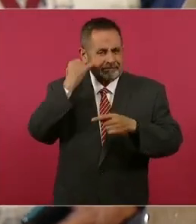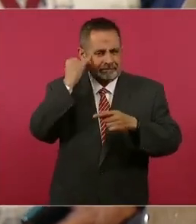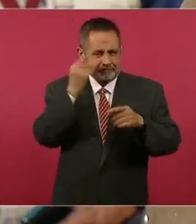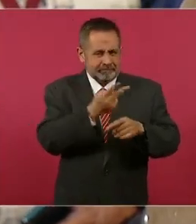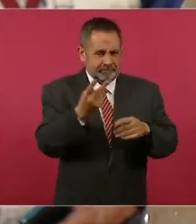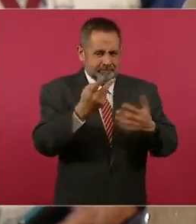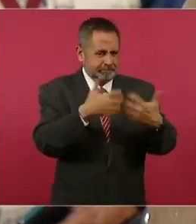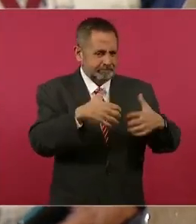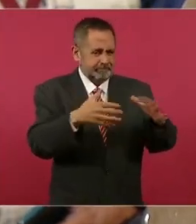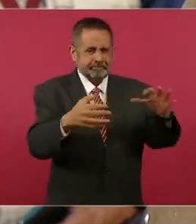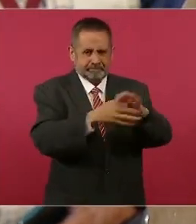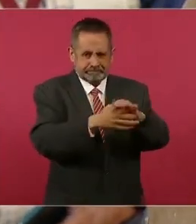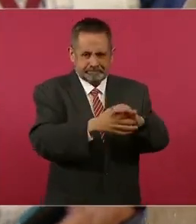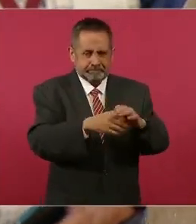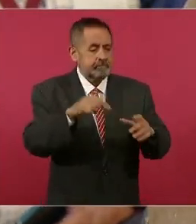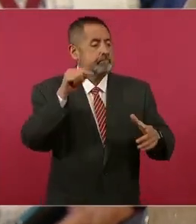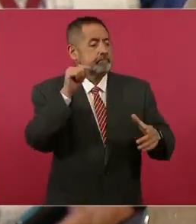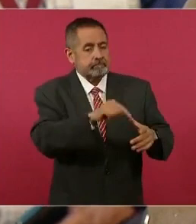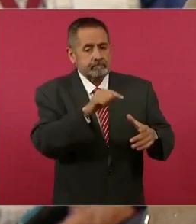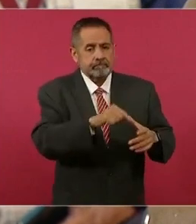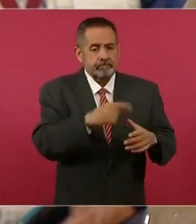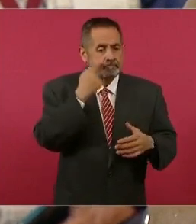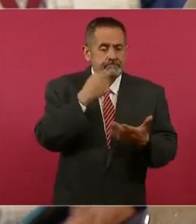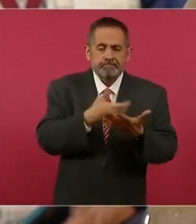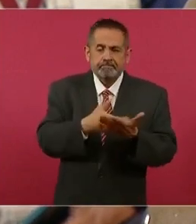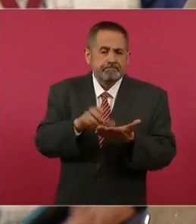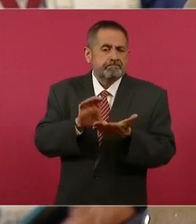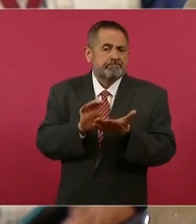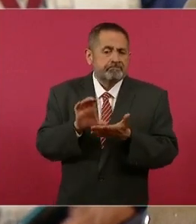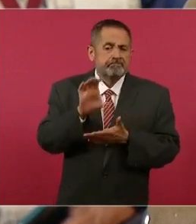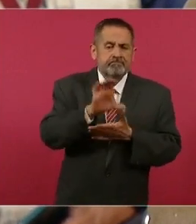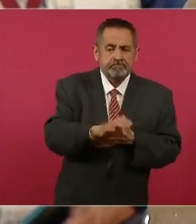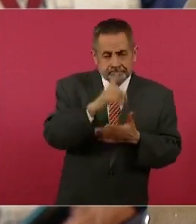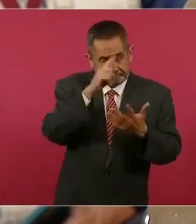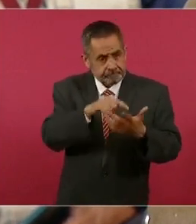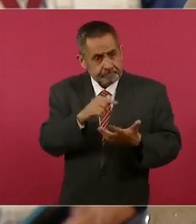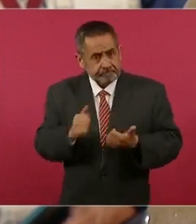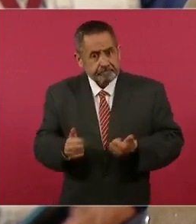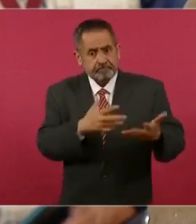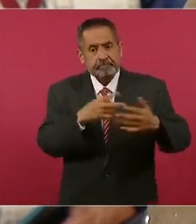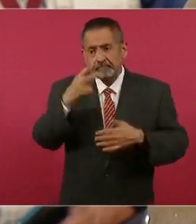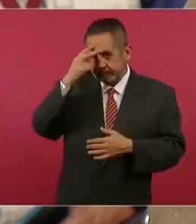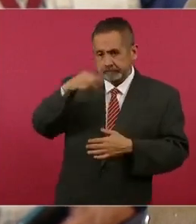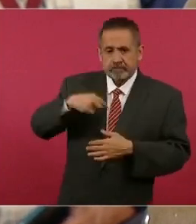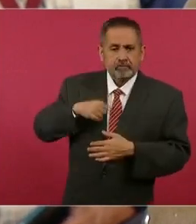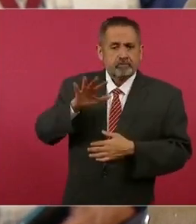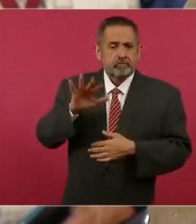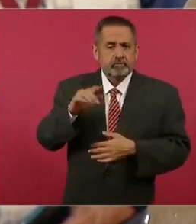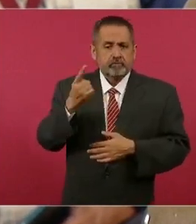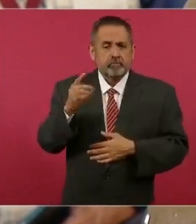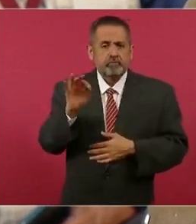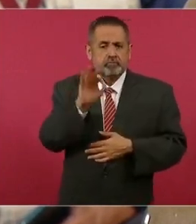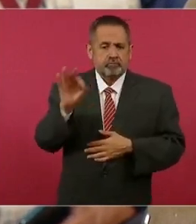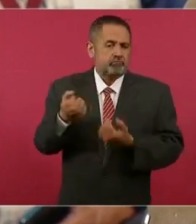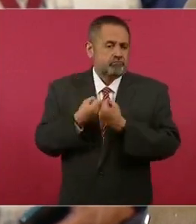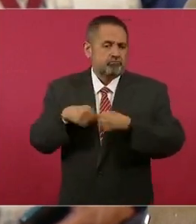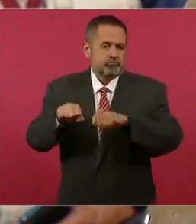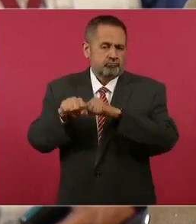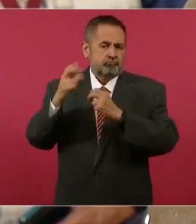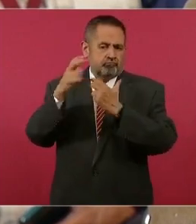habían pedido una inversión para Exportadora. México tiene el 51% de